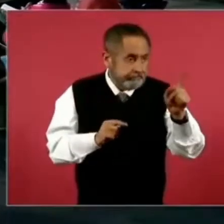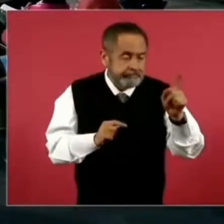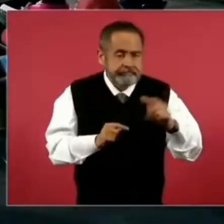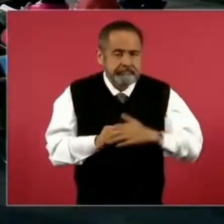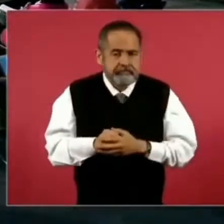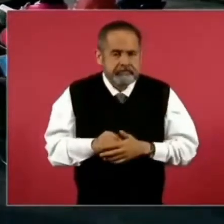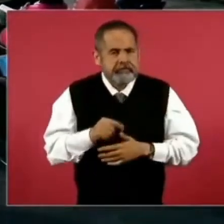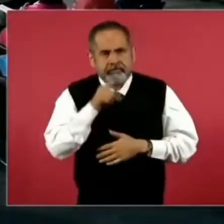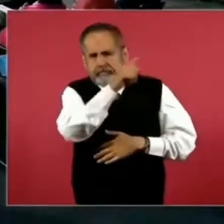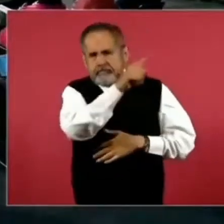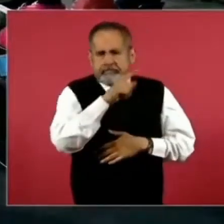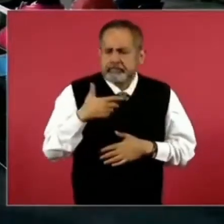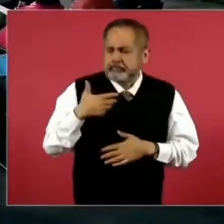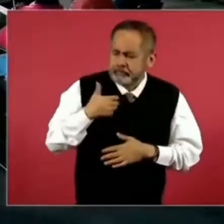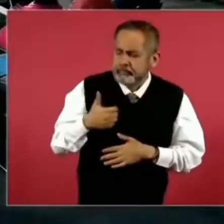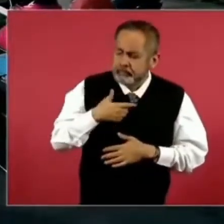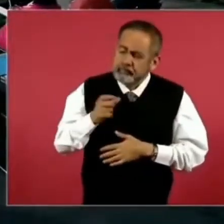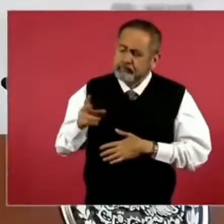Y se ha entendido.